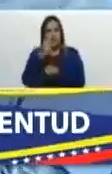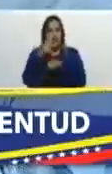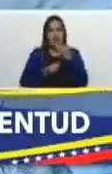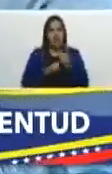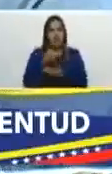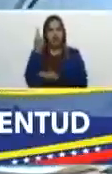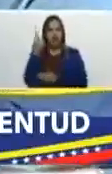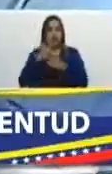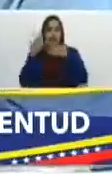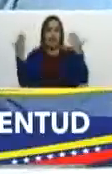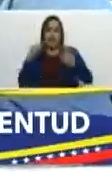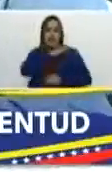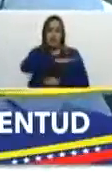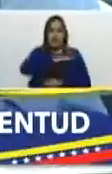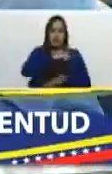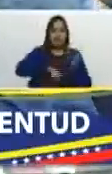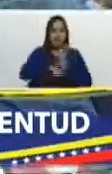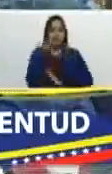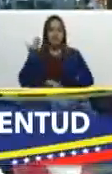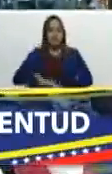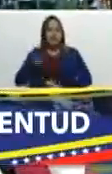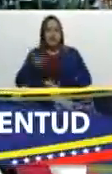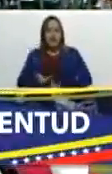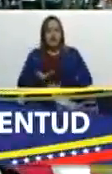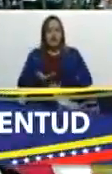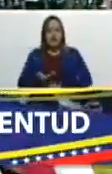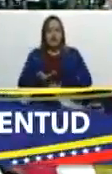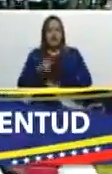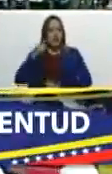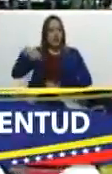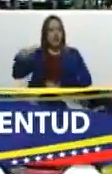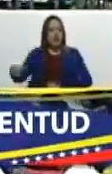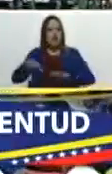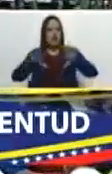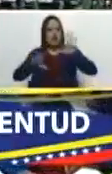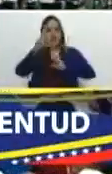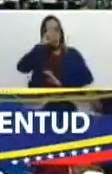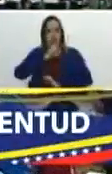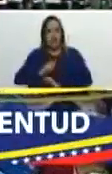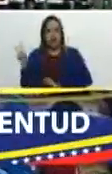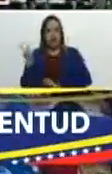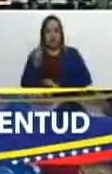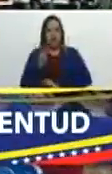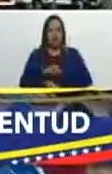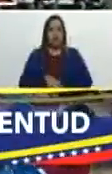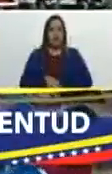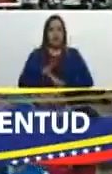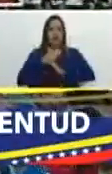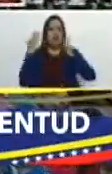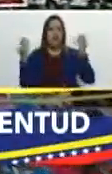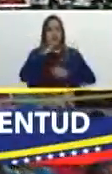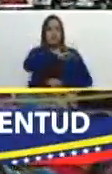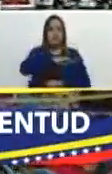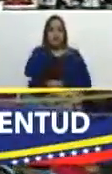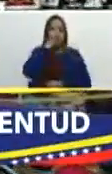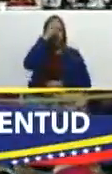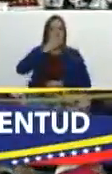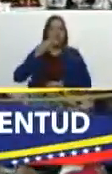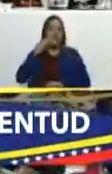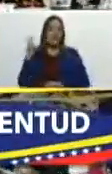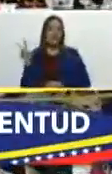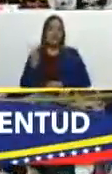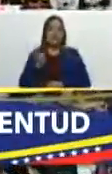de las grandes misiones más importantes para los próximos 10 años de Venezuela, la gran misión Juventud